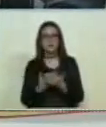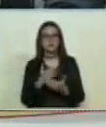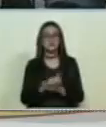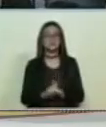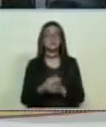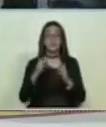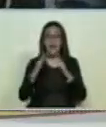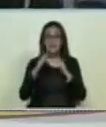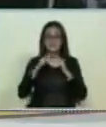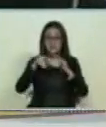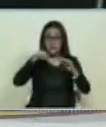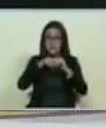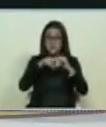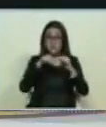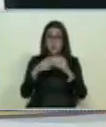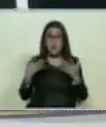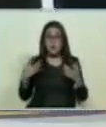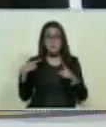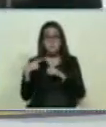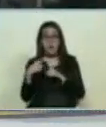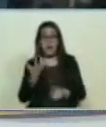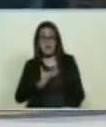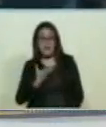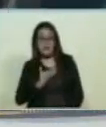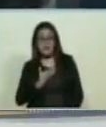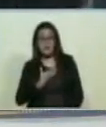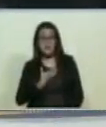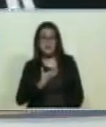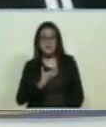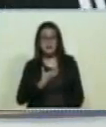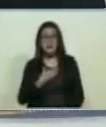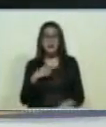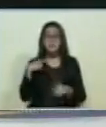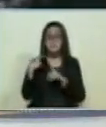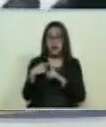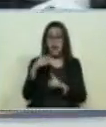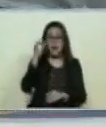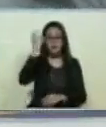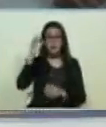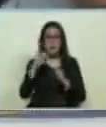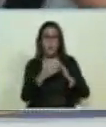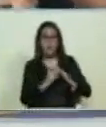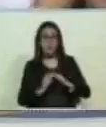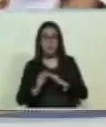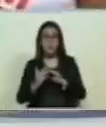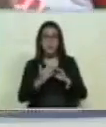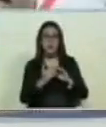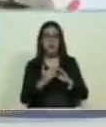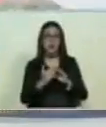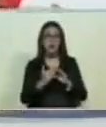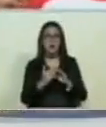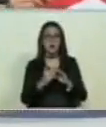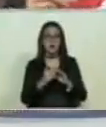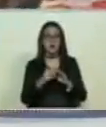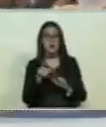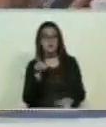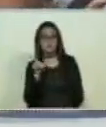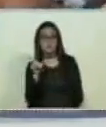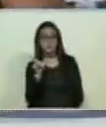se hizo en conjunto con la alcaldía, GDC, los consejos comunales, el